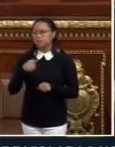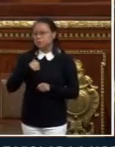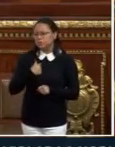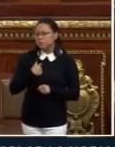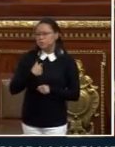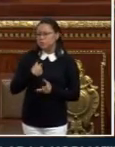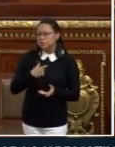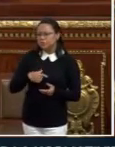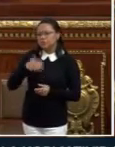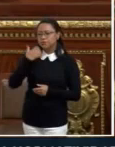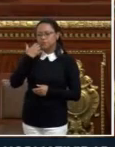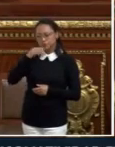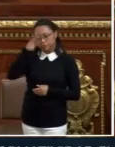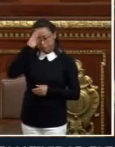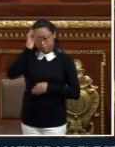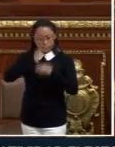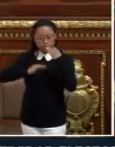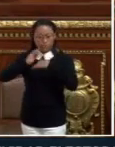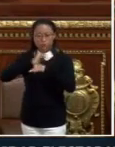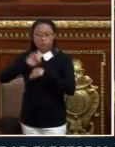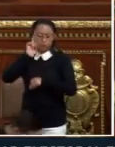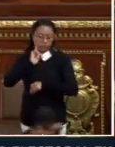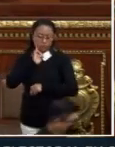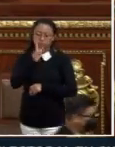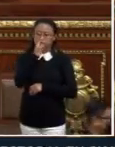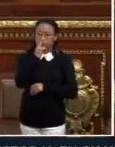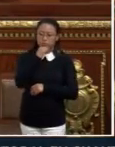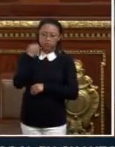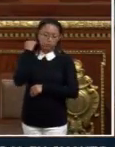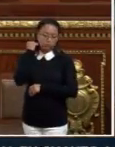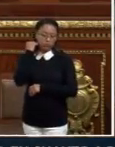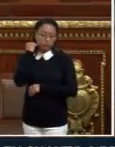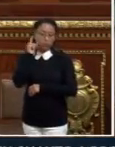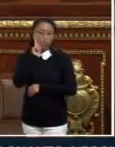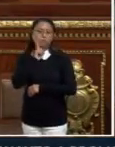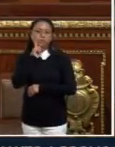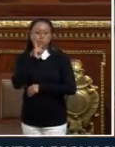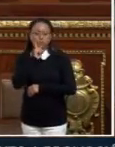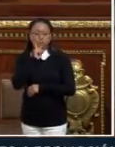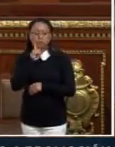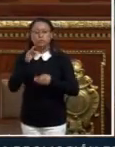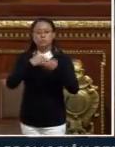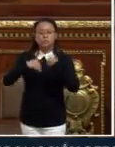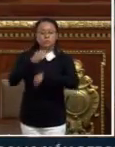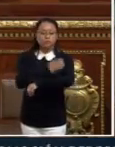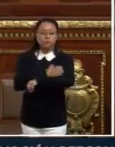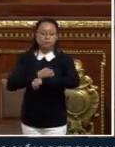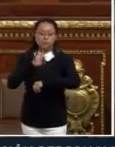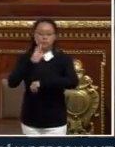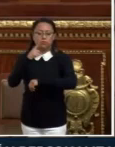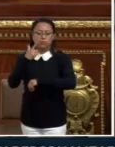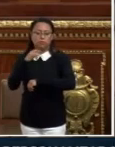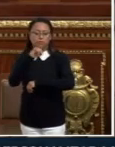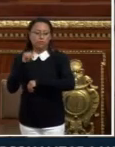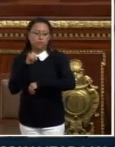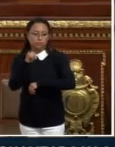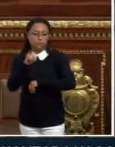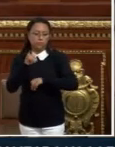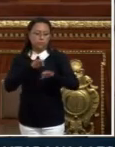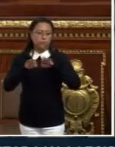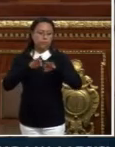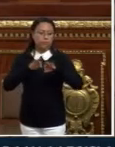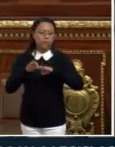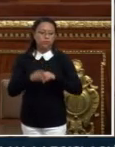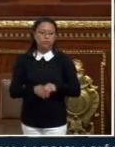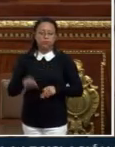todas aquellas policías, todas las abogadas de las mujeres, todas las compañeras de Fiscalía, compañeras y compañeros de Fiscalía que